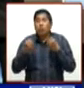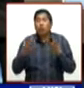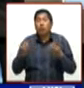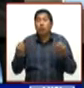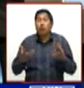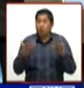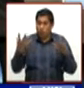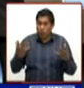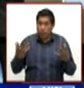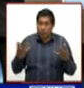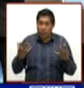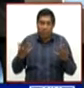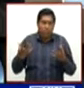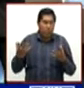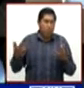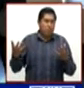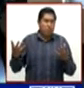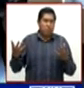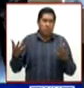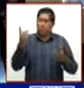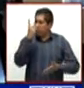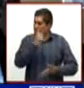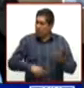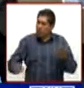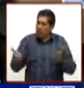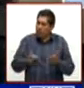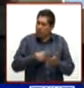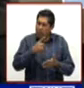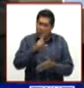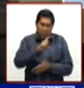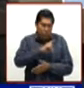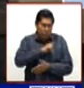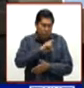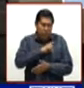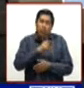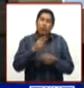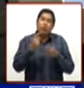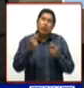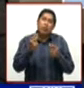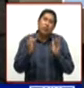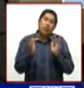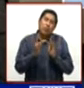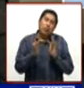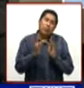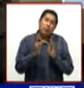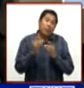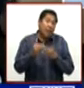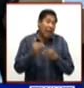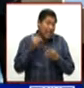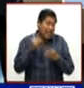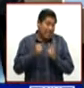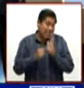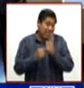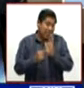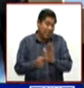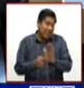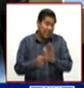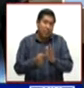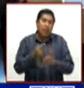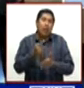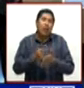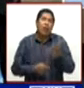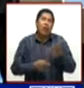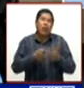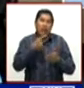han ido suscitando hace de que lleguen críticas a la policía boliviana. Pero en instantes estoy con la unidad móvil. Antes quiero mostrarle lo que él